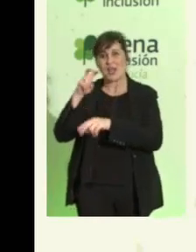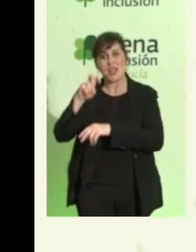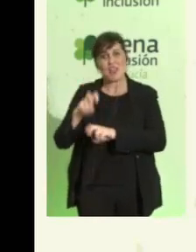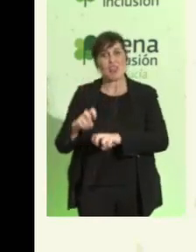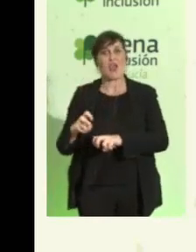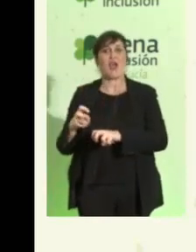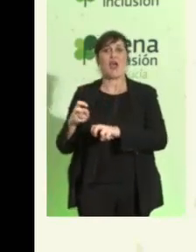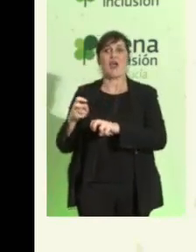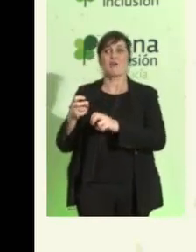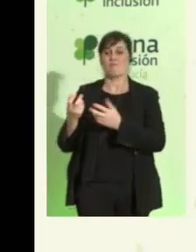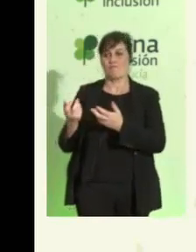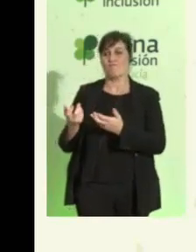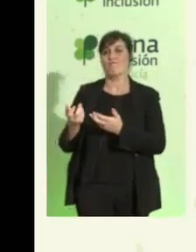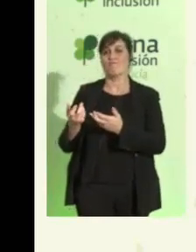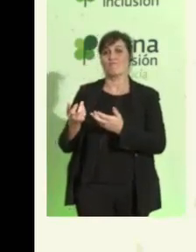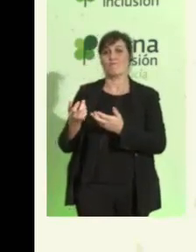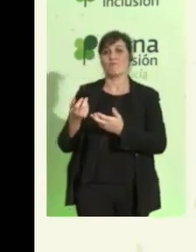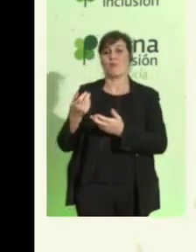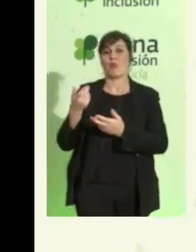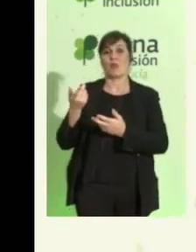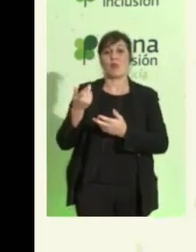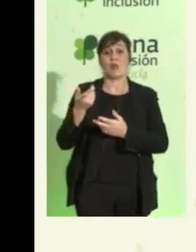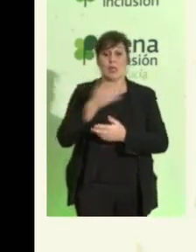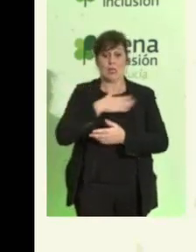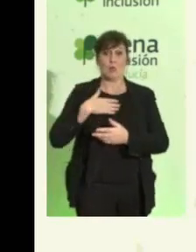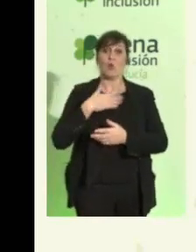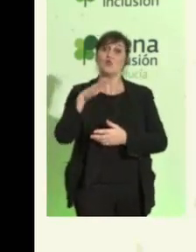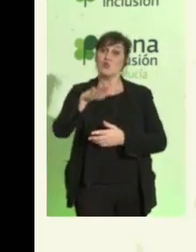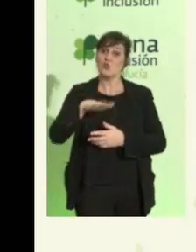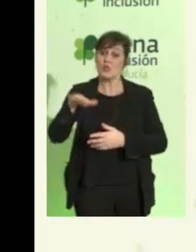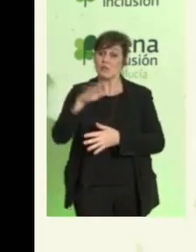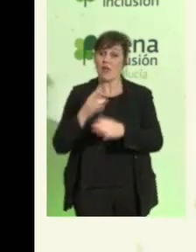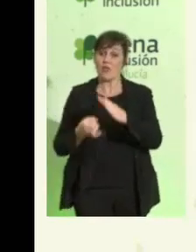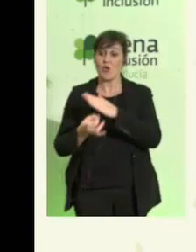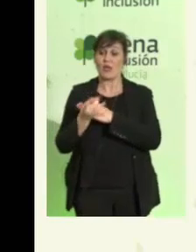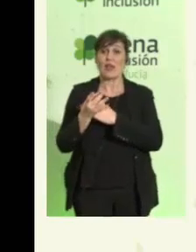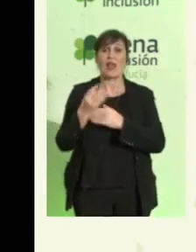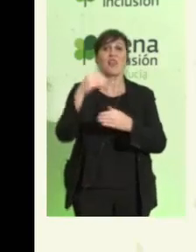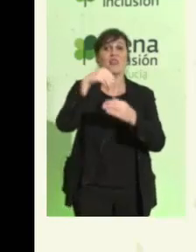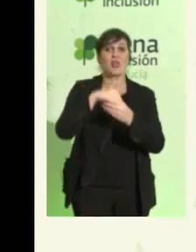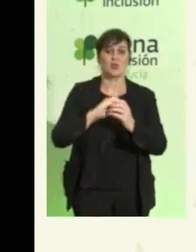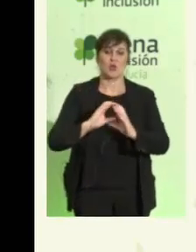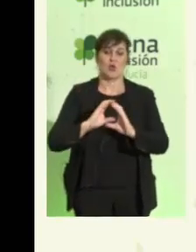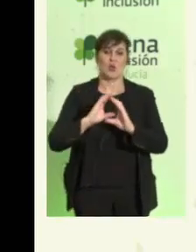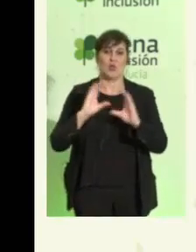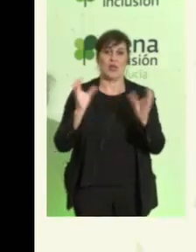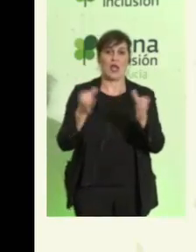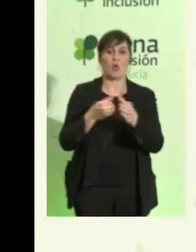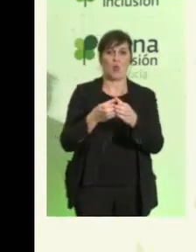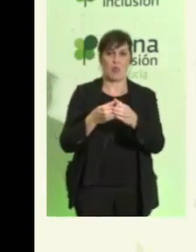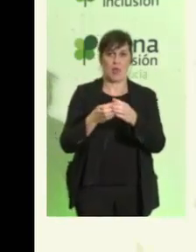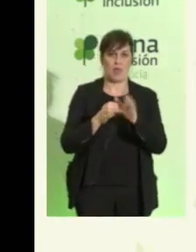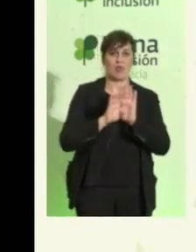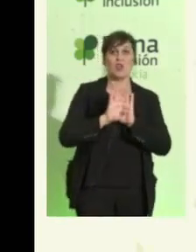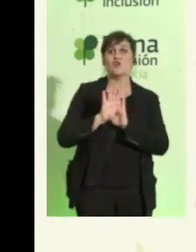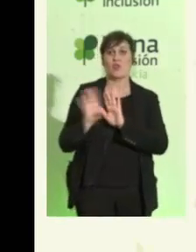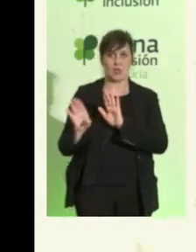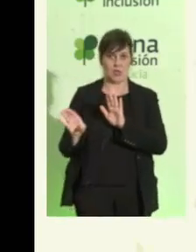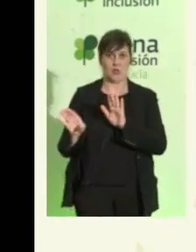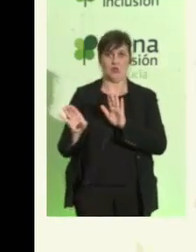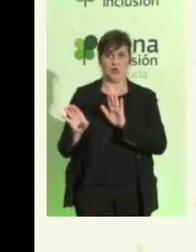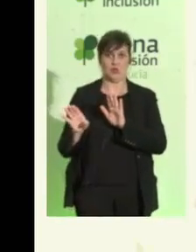Queríamos que tuviésemos también un lugar en el vecindario, en la comunidad en la que elegían vivir. Y